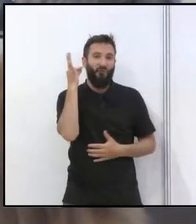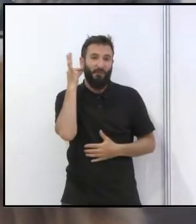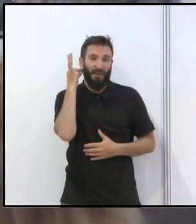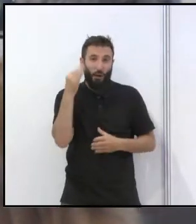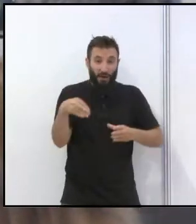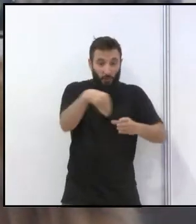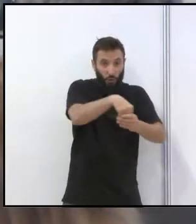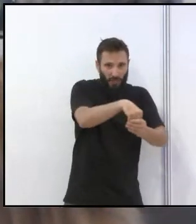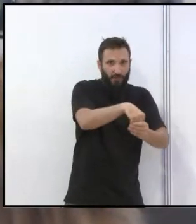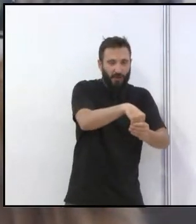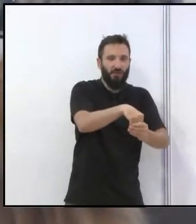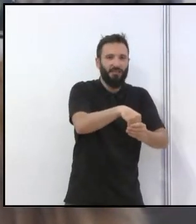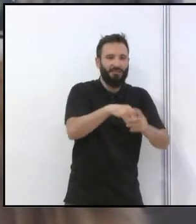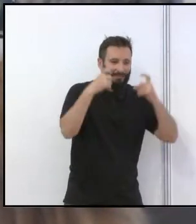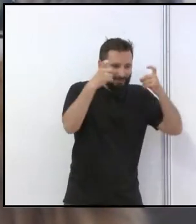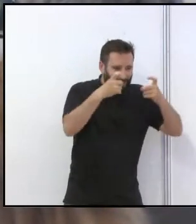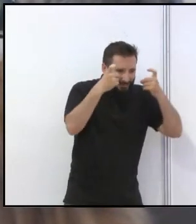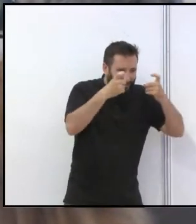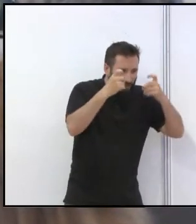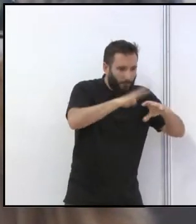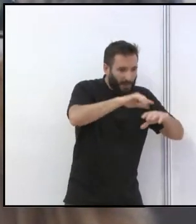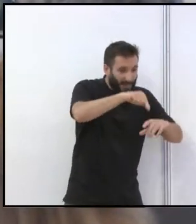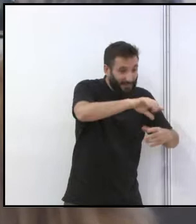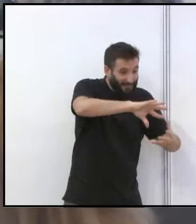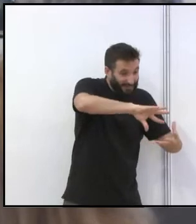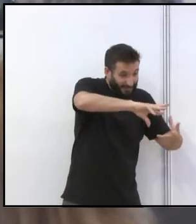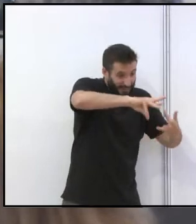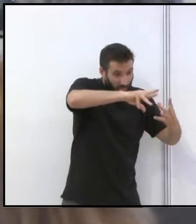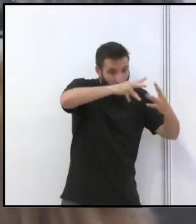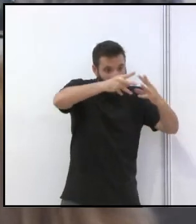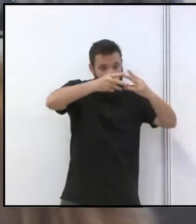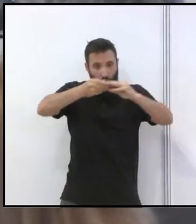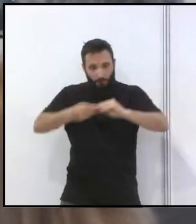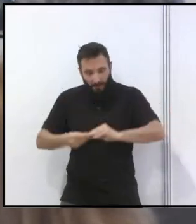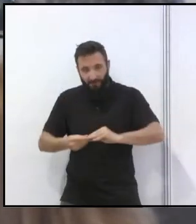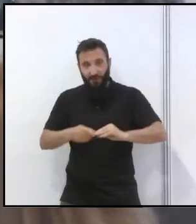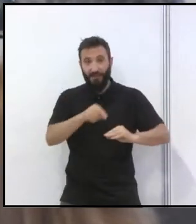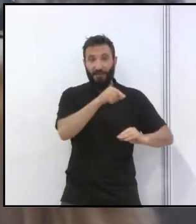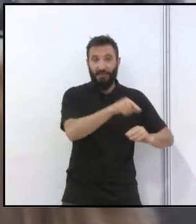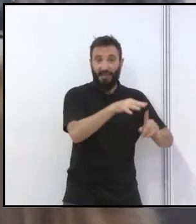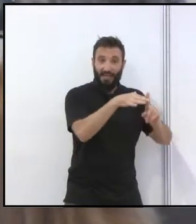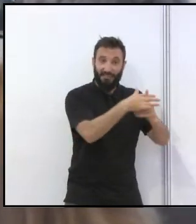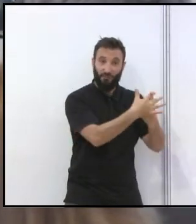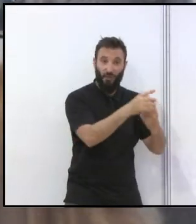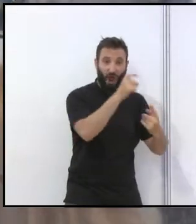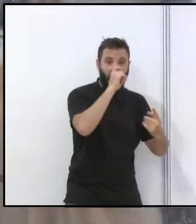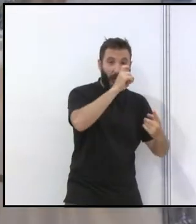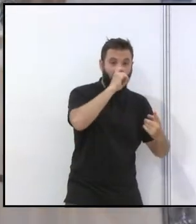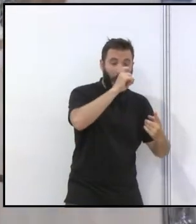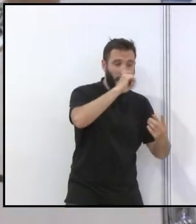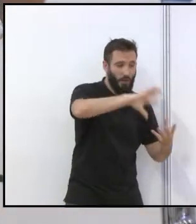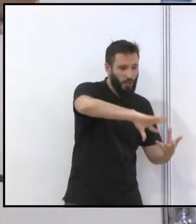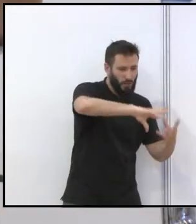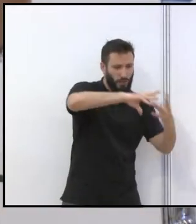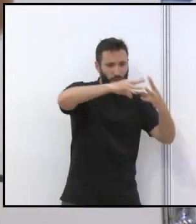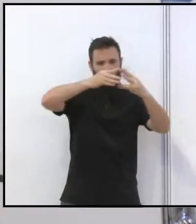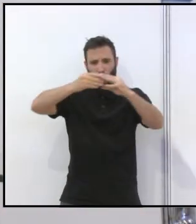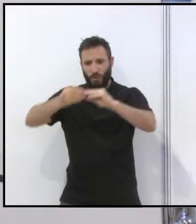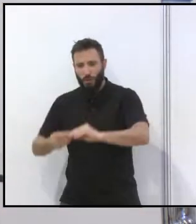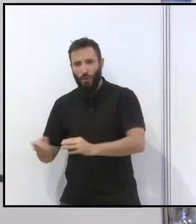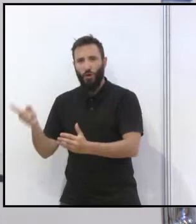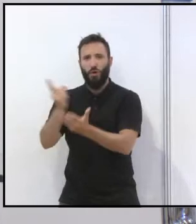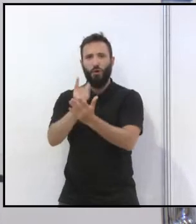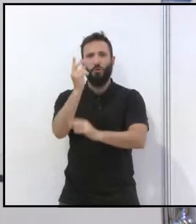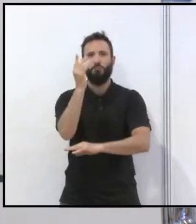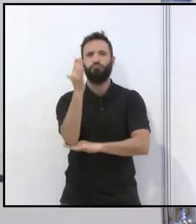inclusivo, ejercer todas las violencias que hagan falta para que esos muebles usados devengan árboles y vuelvan